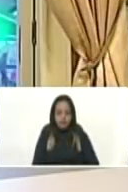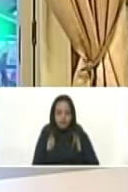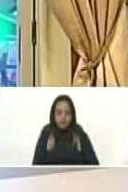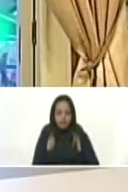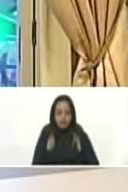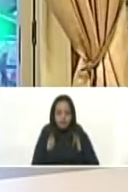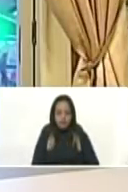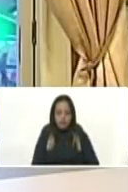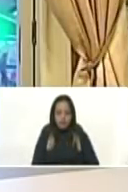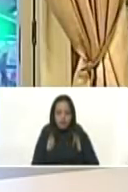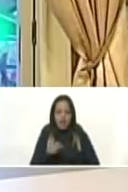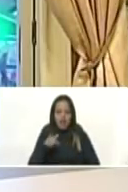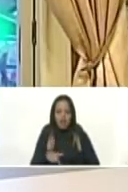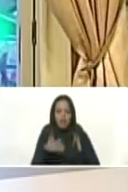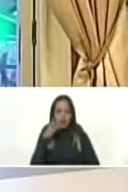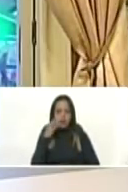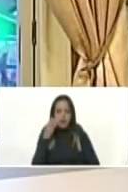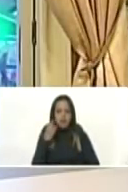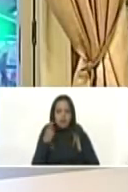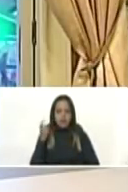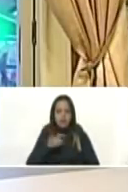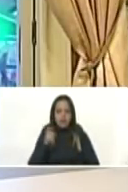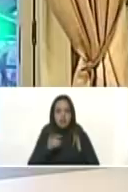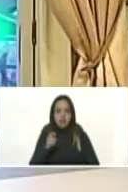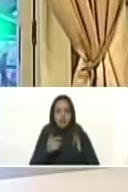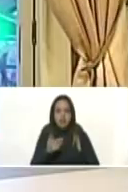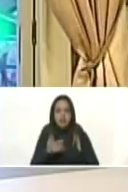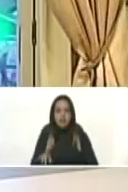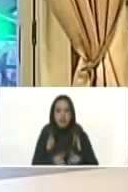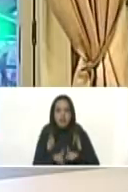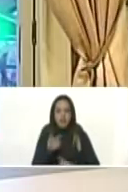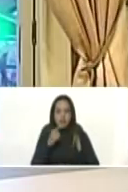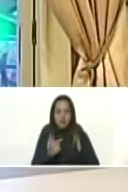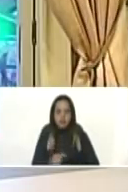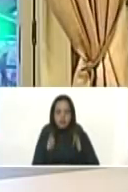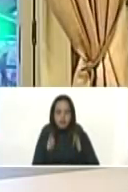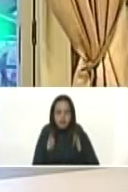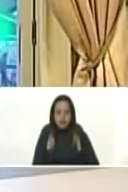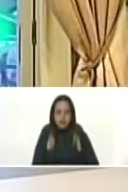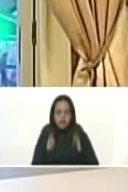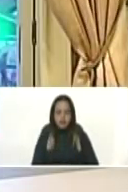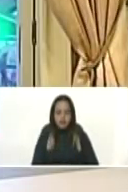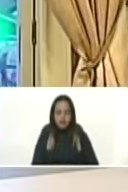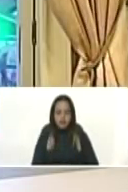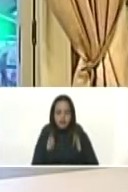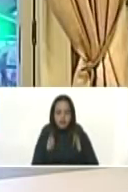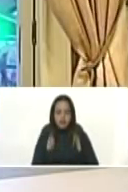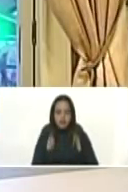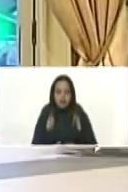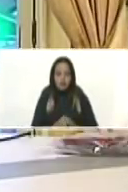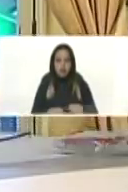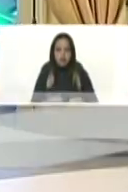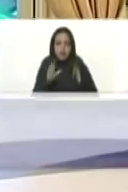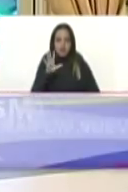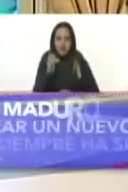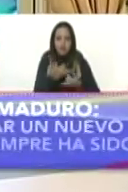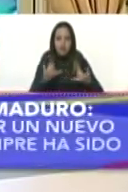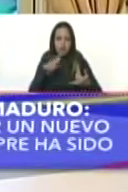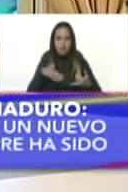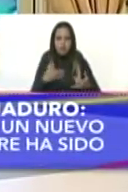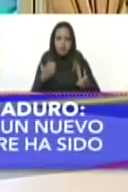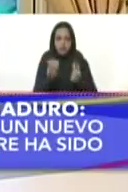Son experiencias necesarias. Como decía Margot Godoy, todas las 5 líneas para garantizar